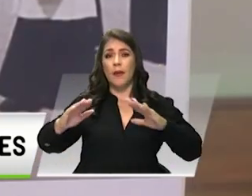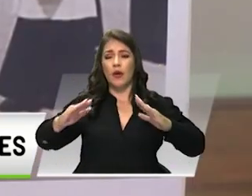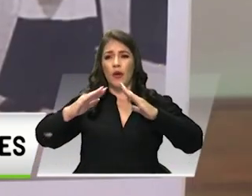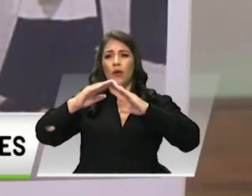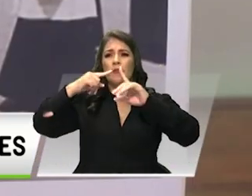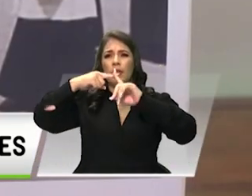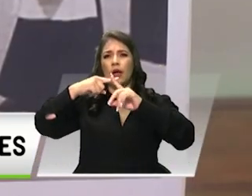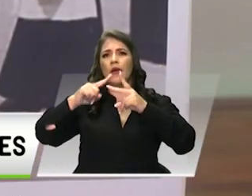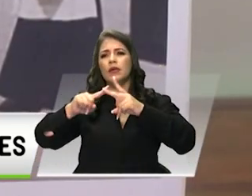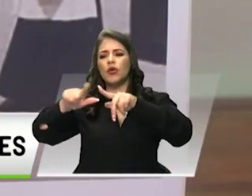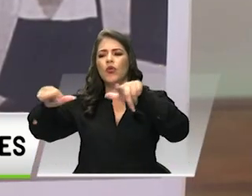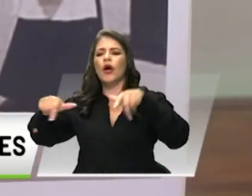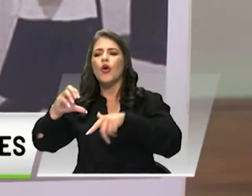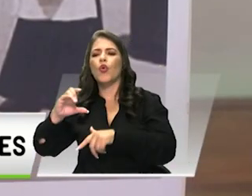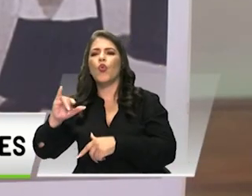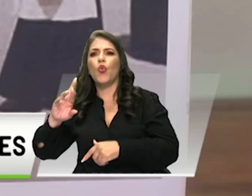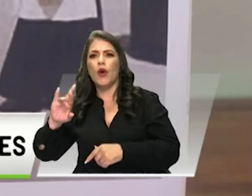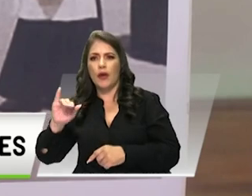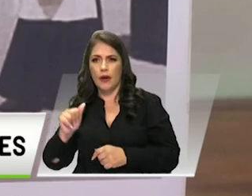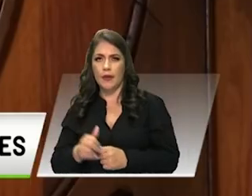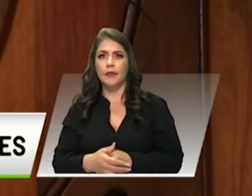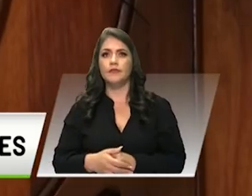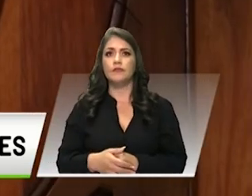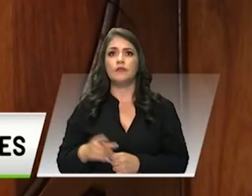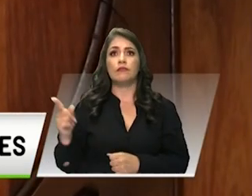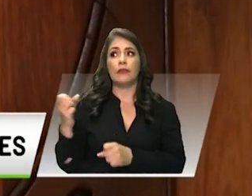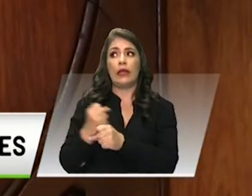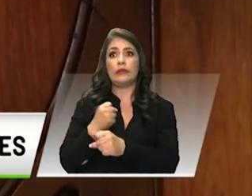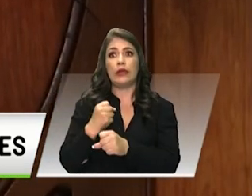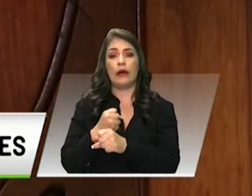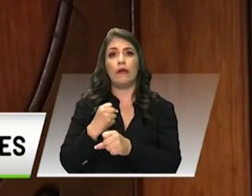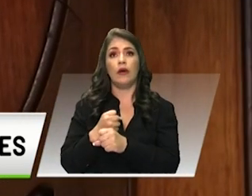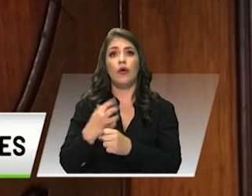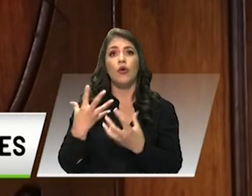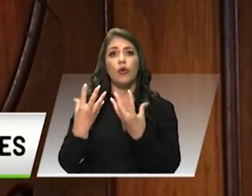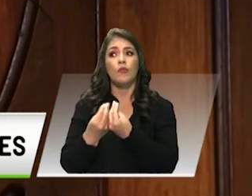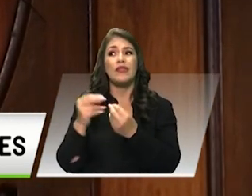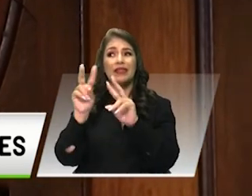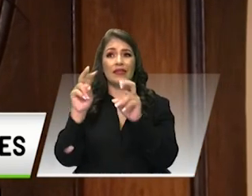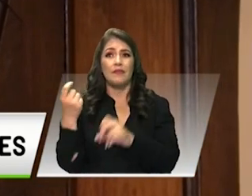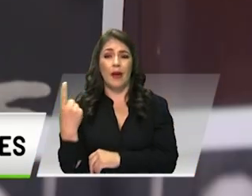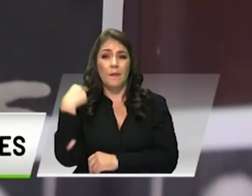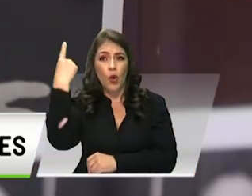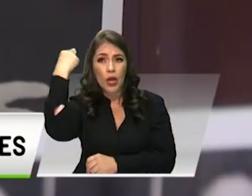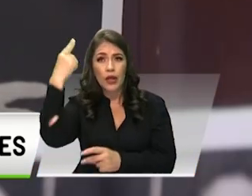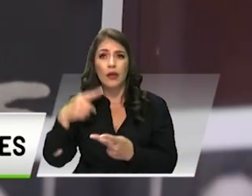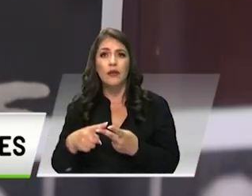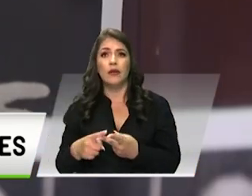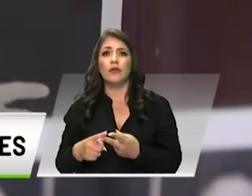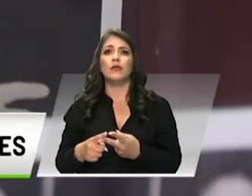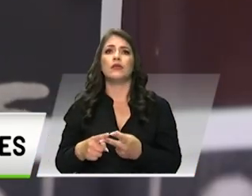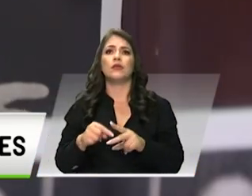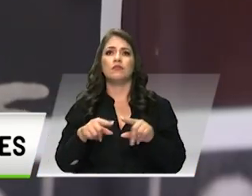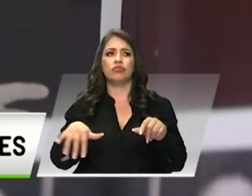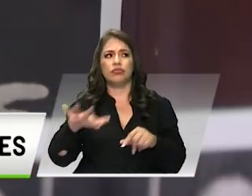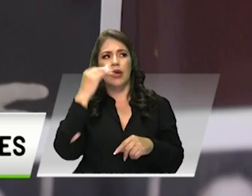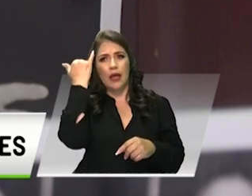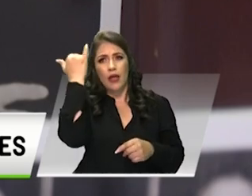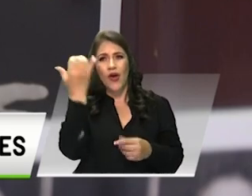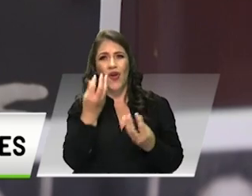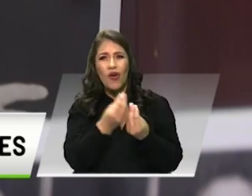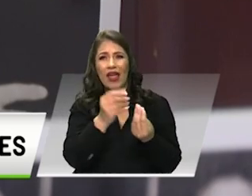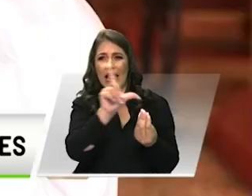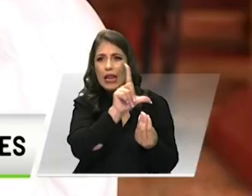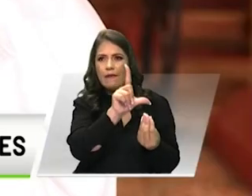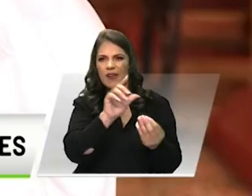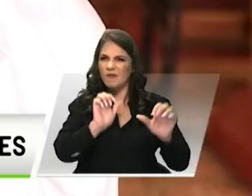Curia. Sin embargo, también es conocido por su controversial participación en temas políticos y oposición a ideologías liberales del